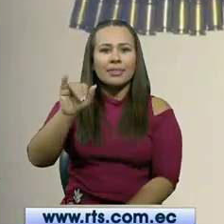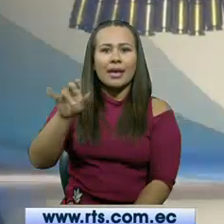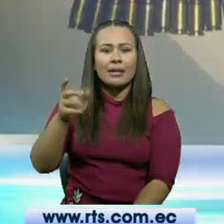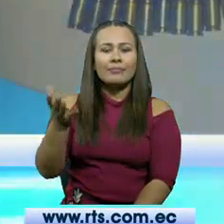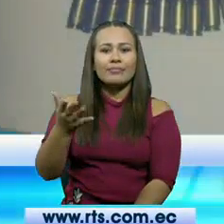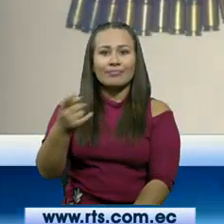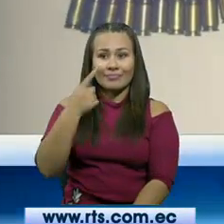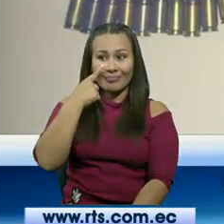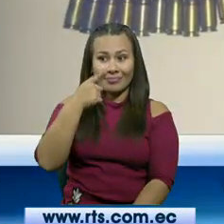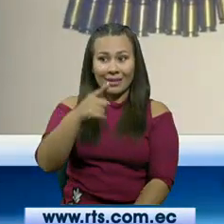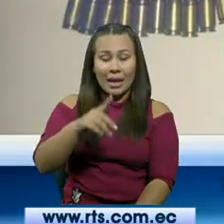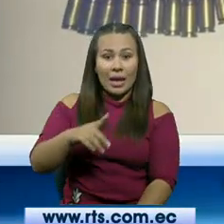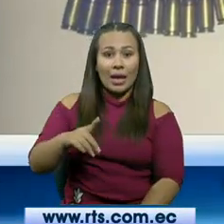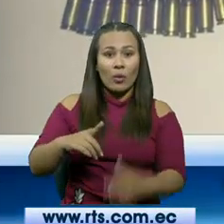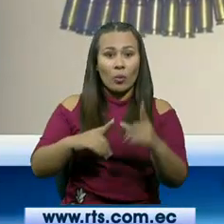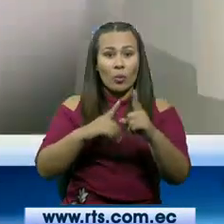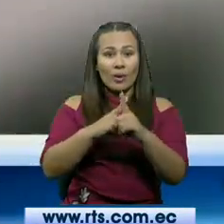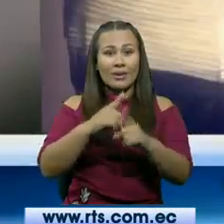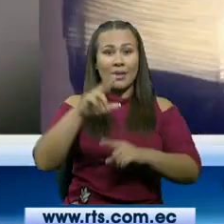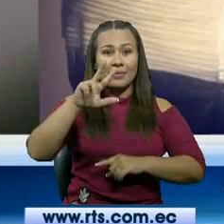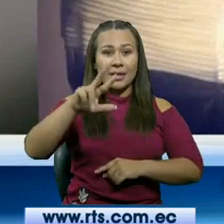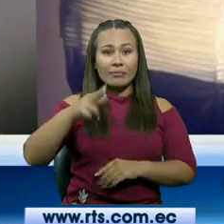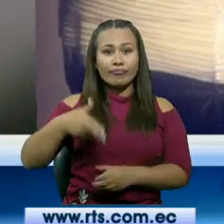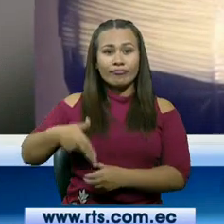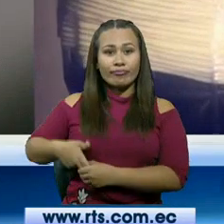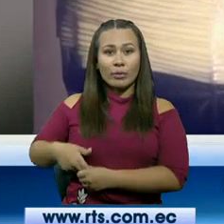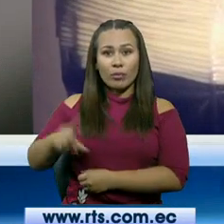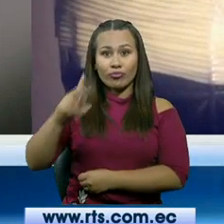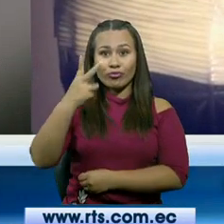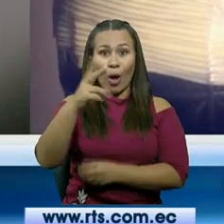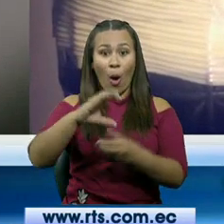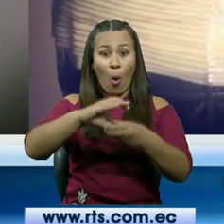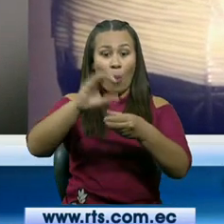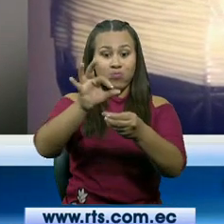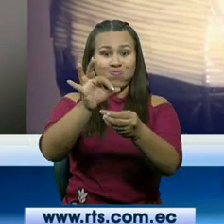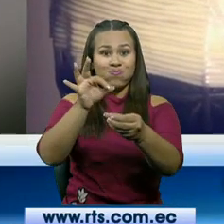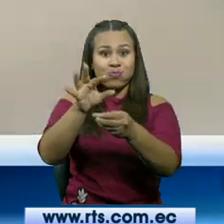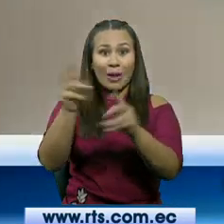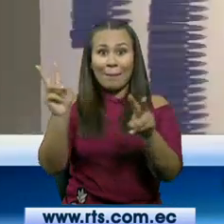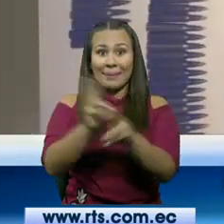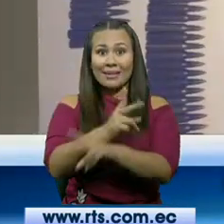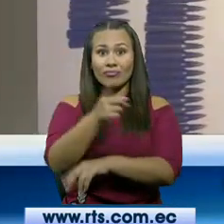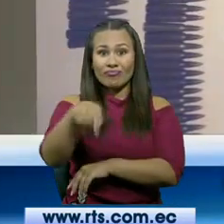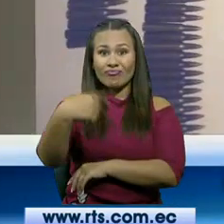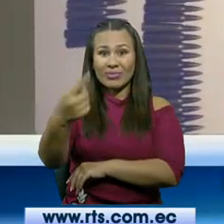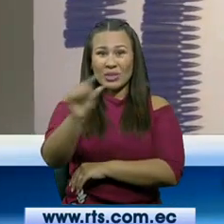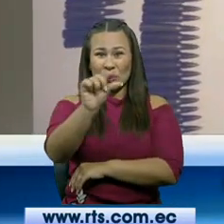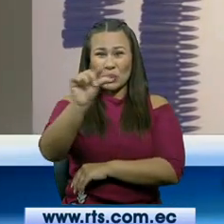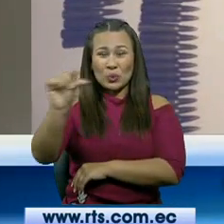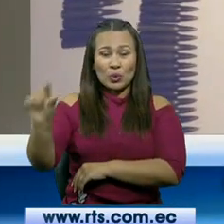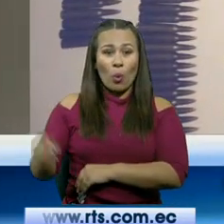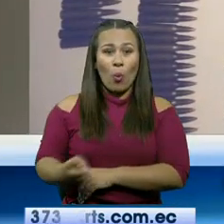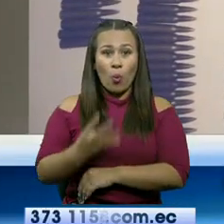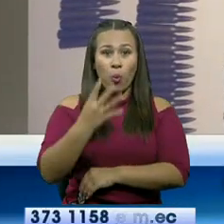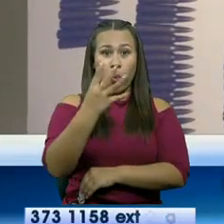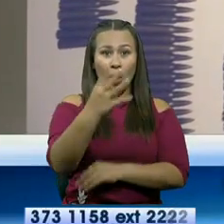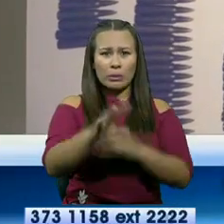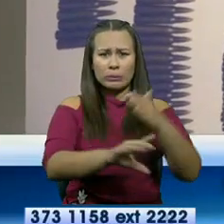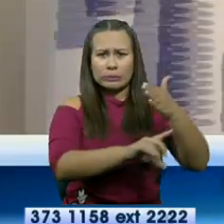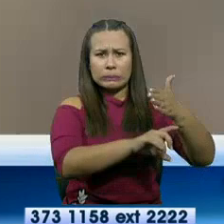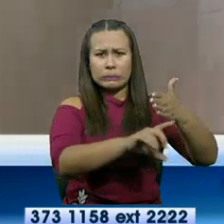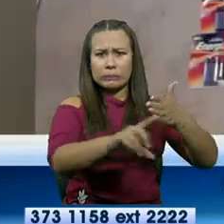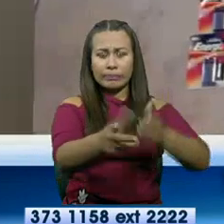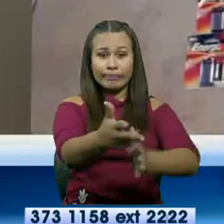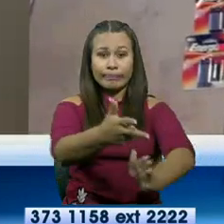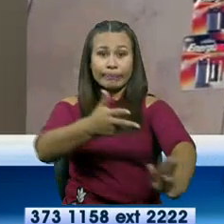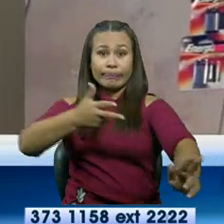la requisa encontraron 3 armas de fuego, 2 granadas, 370 cartuchos de diferente calibre, 4 alimentadoras, rollos de